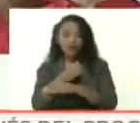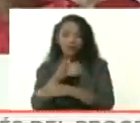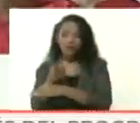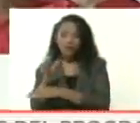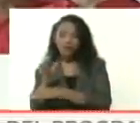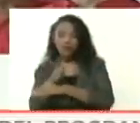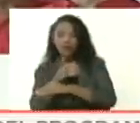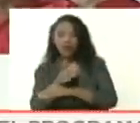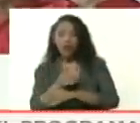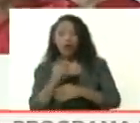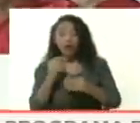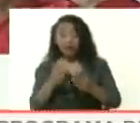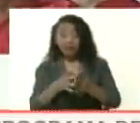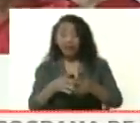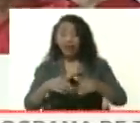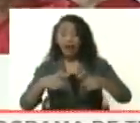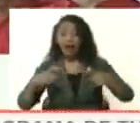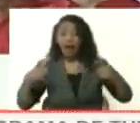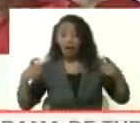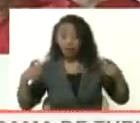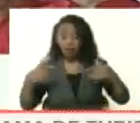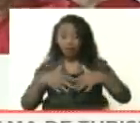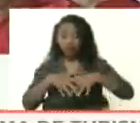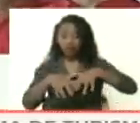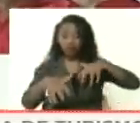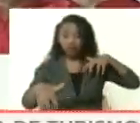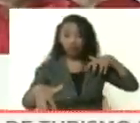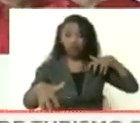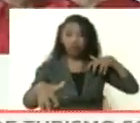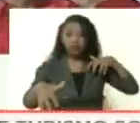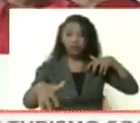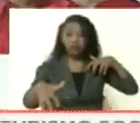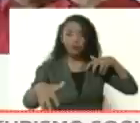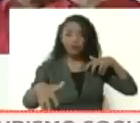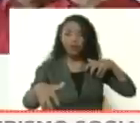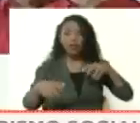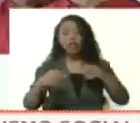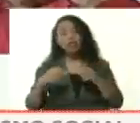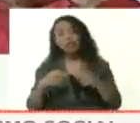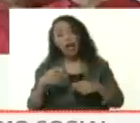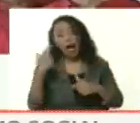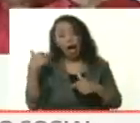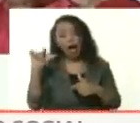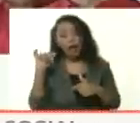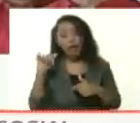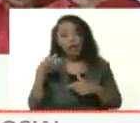mayoría, a inclinarse,